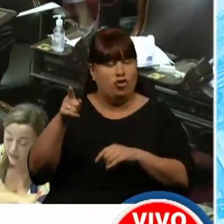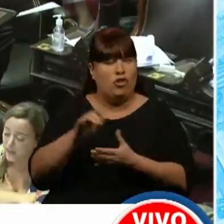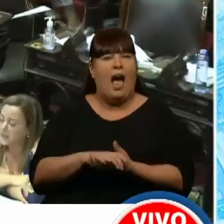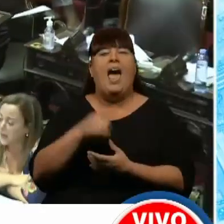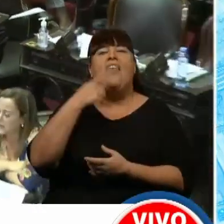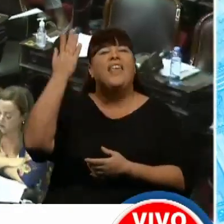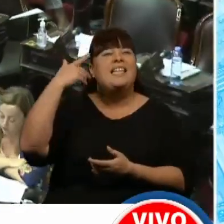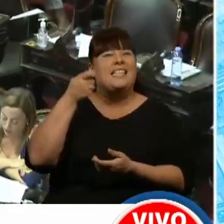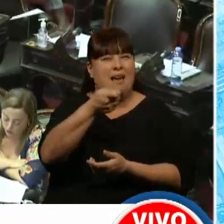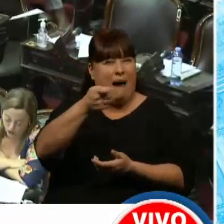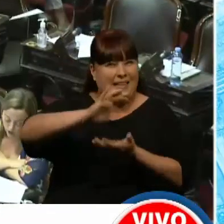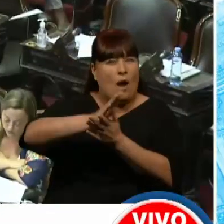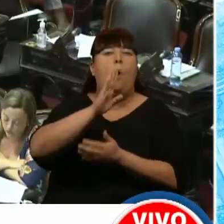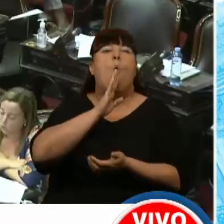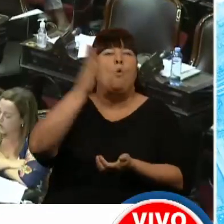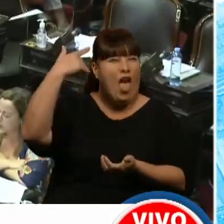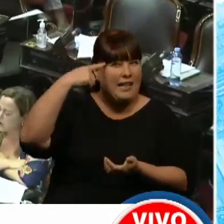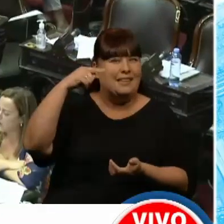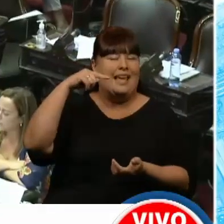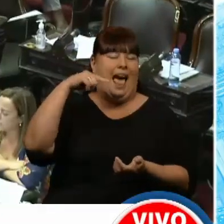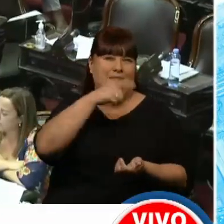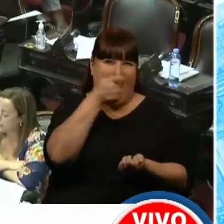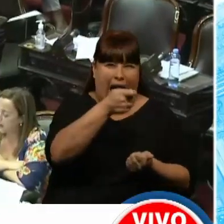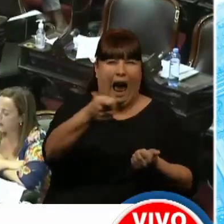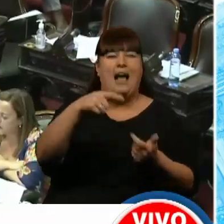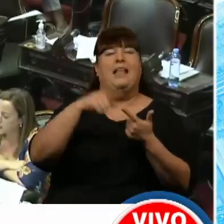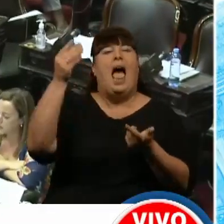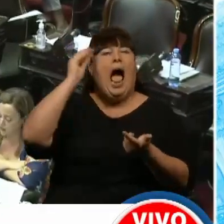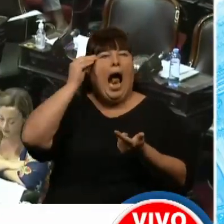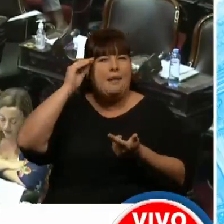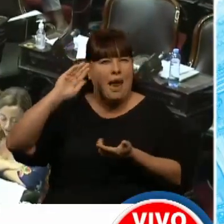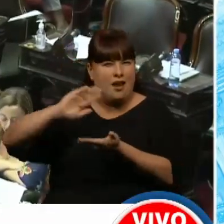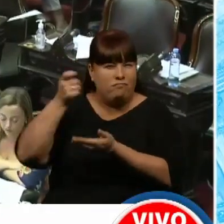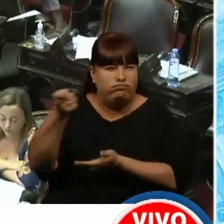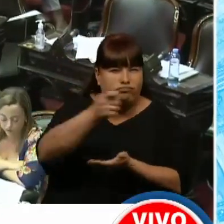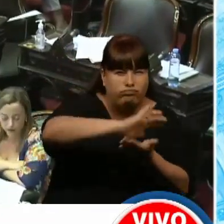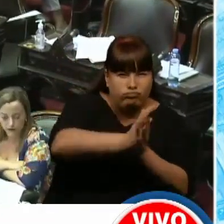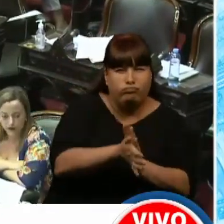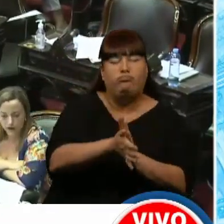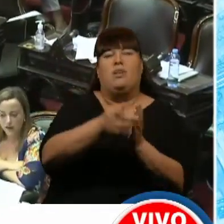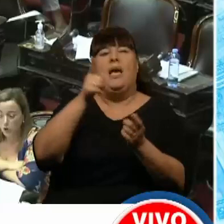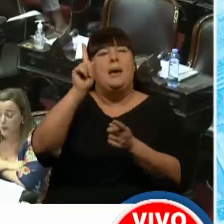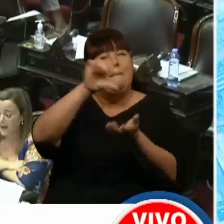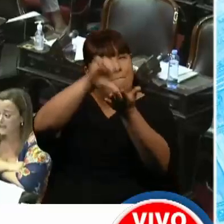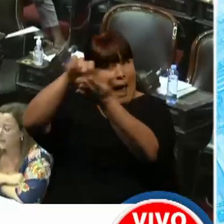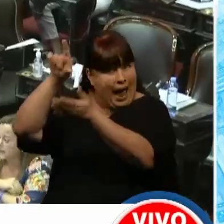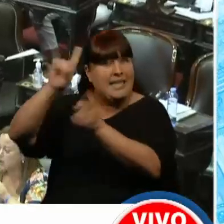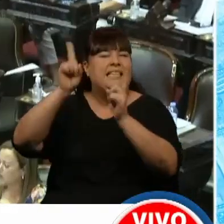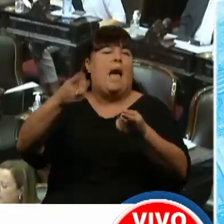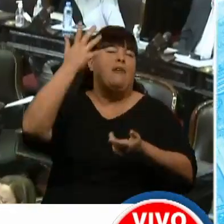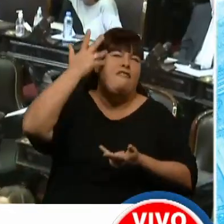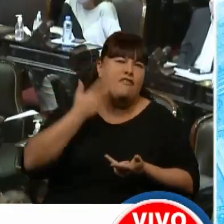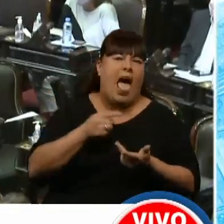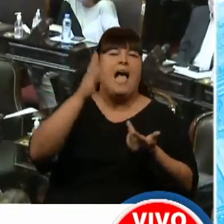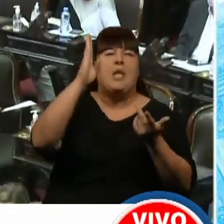niegan el holocausto judío, el genocidio armenio, en sus países, como también en